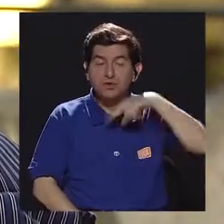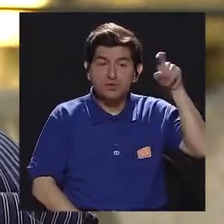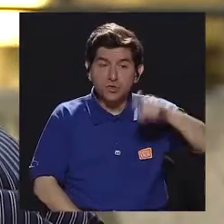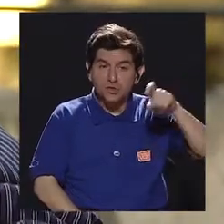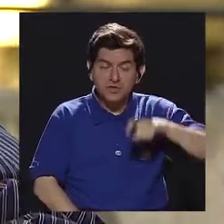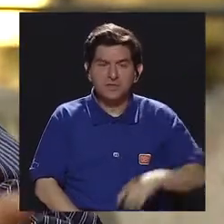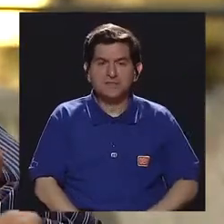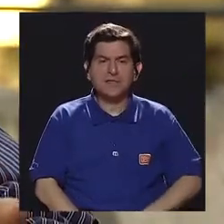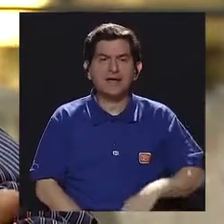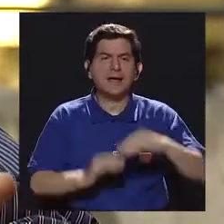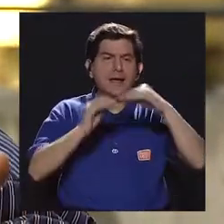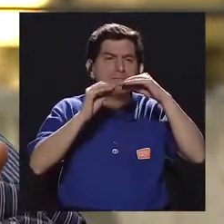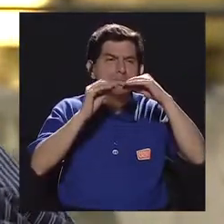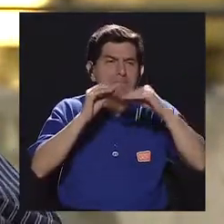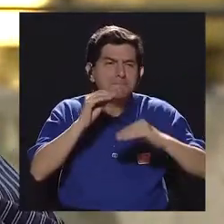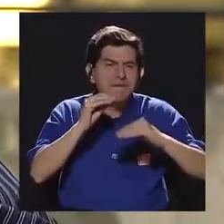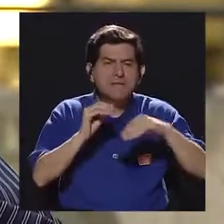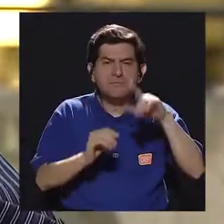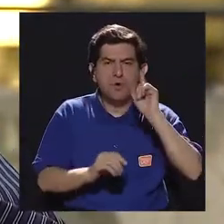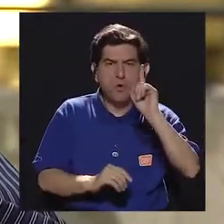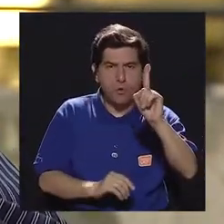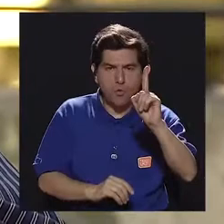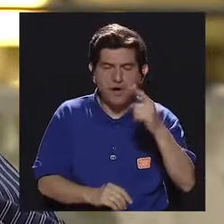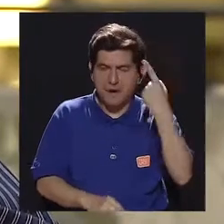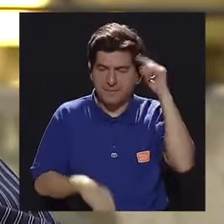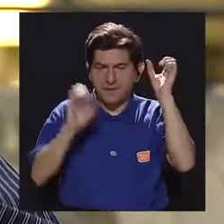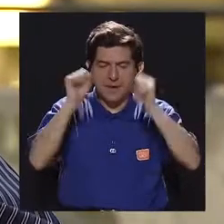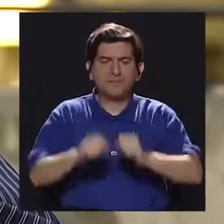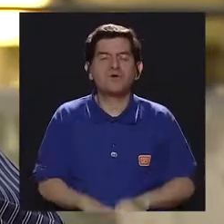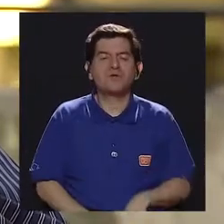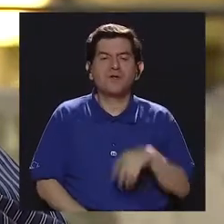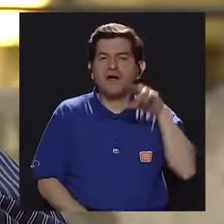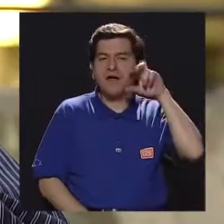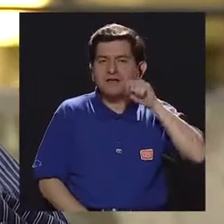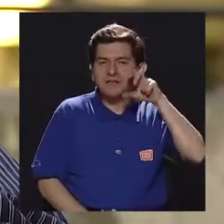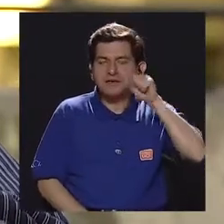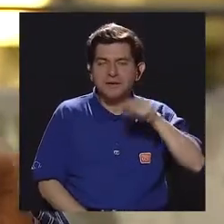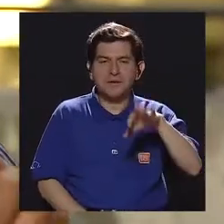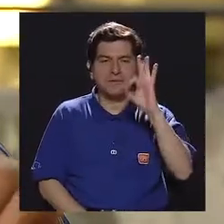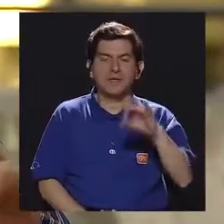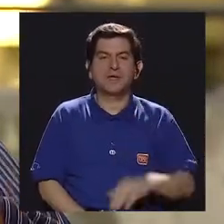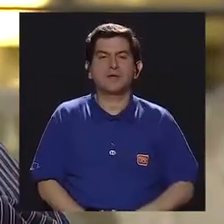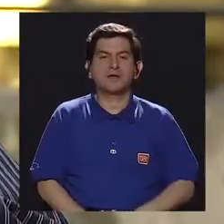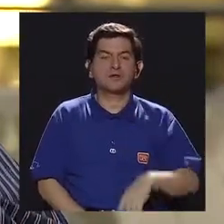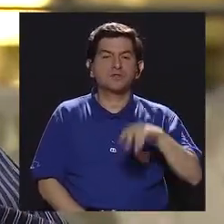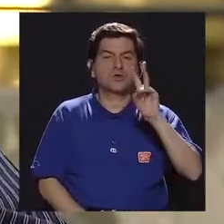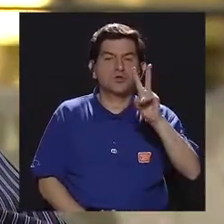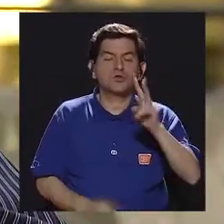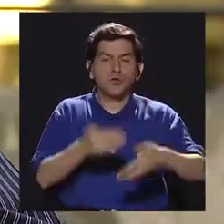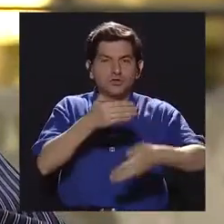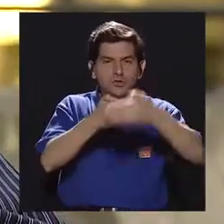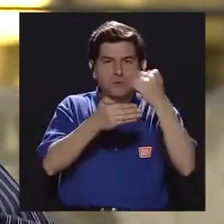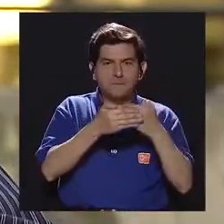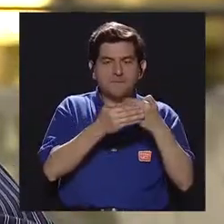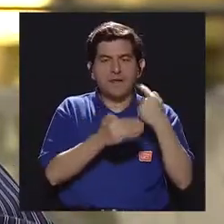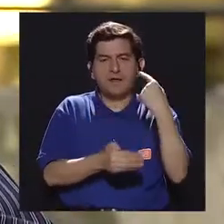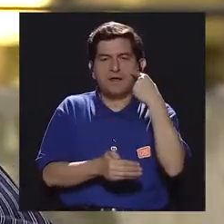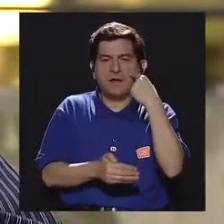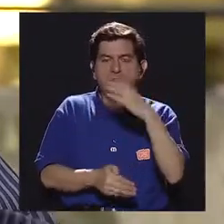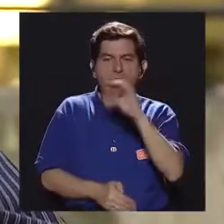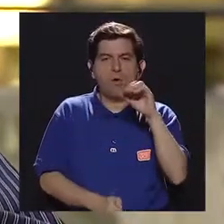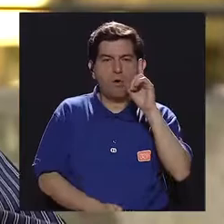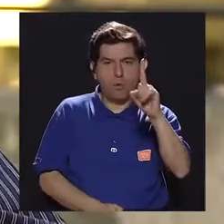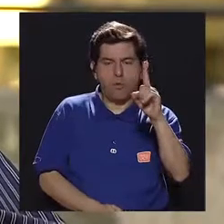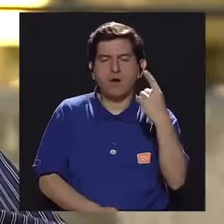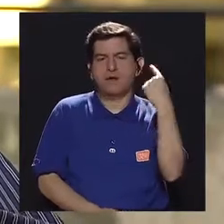Nosotros necesitamos al menos una unidad oclusal para masticar bien, y eso equivale a dos premolares o a un molar. ¿Okay? Entonces,